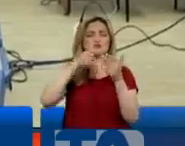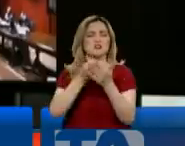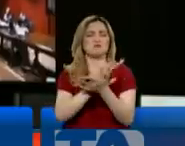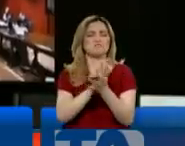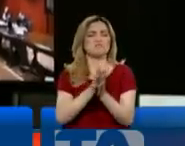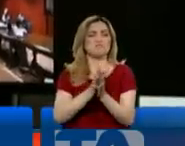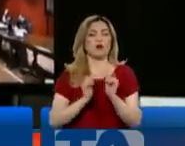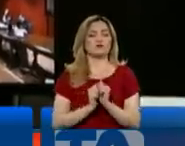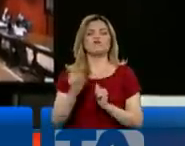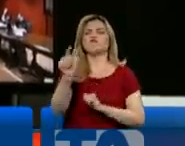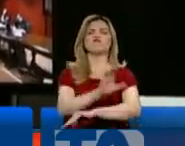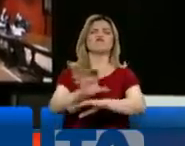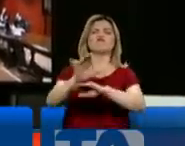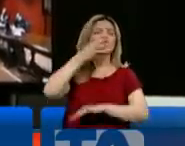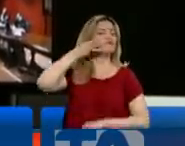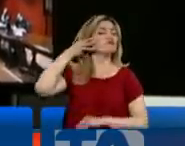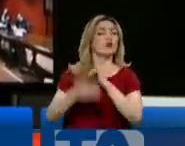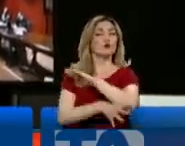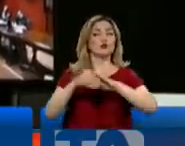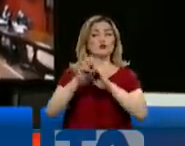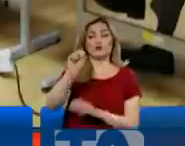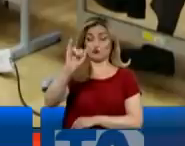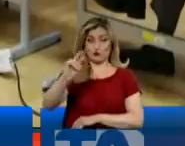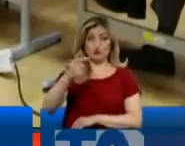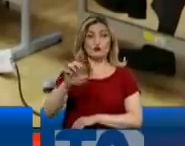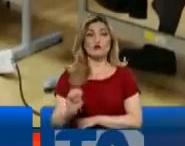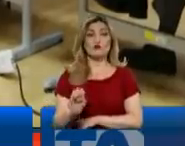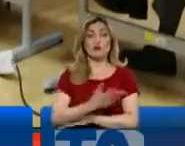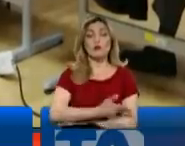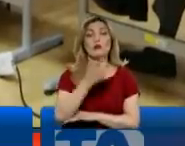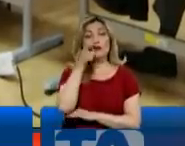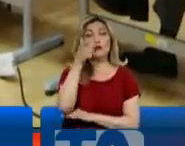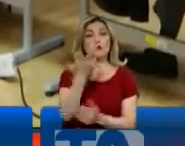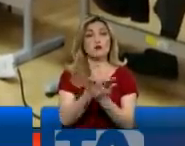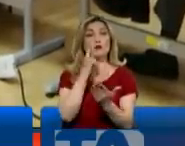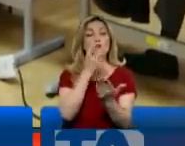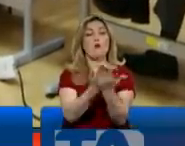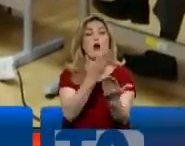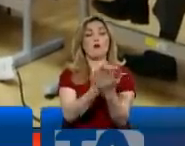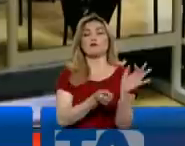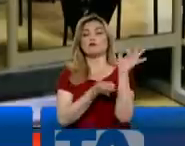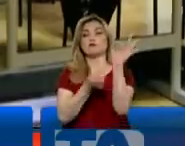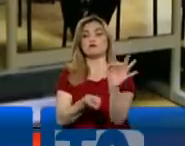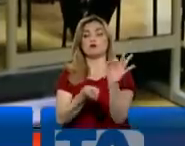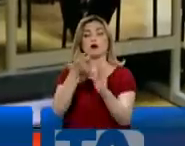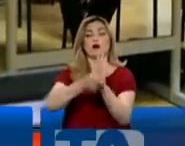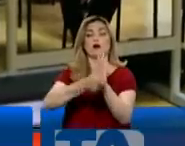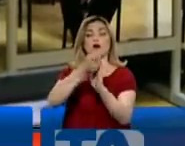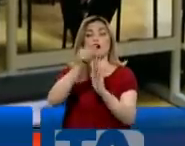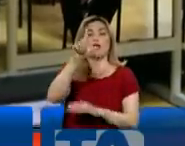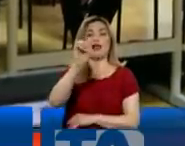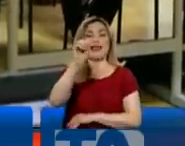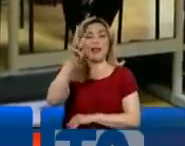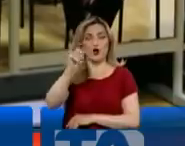del campo petrolero single durante tres días se tiene previsto que la fiscalía exponga ante los jueces iván león javier de la cadena y